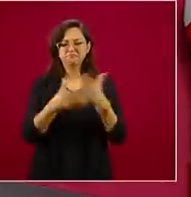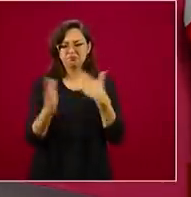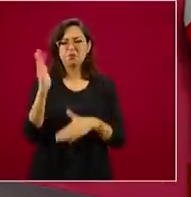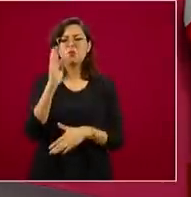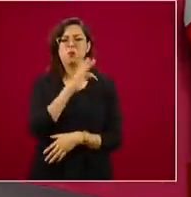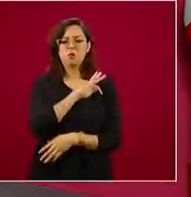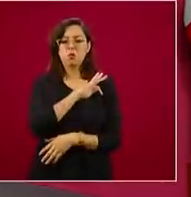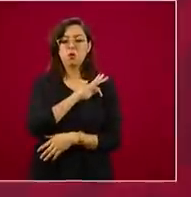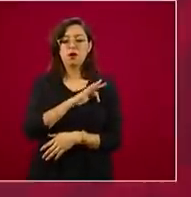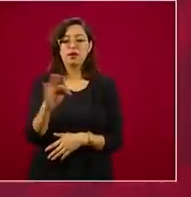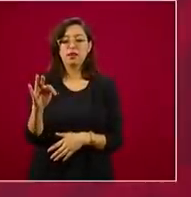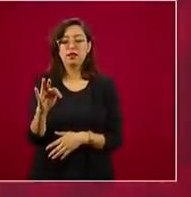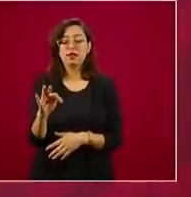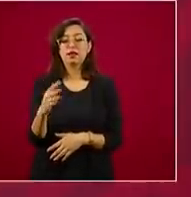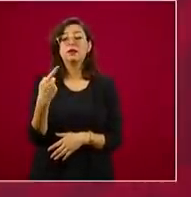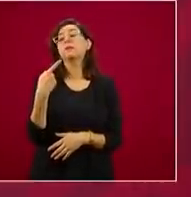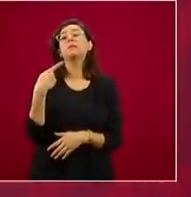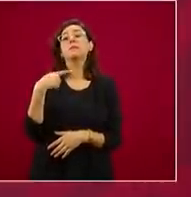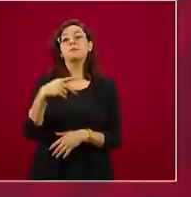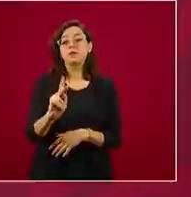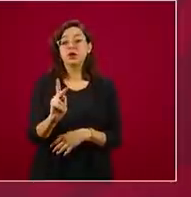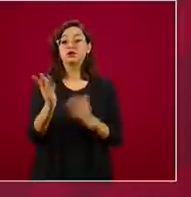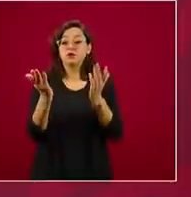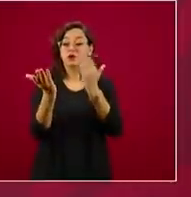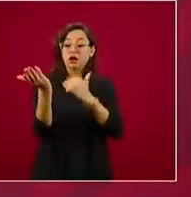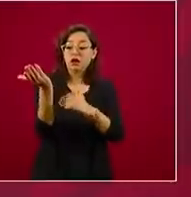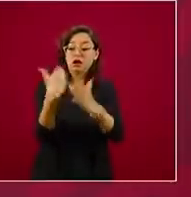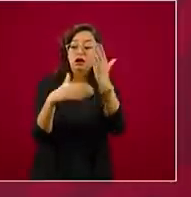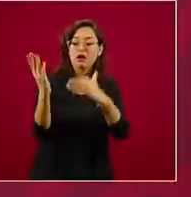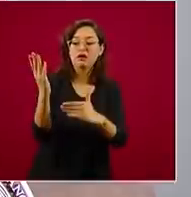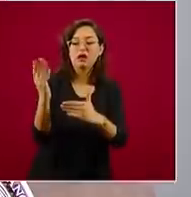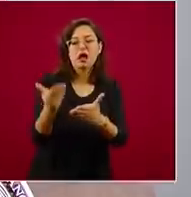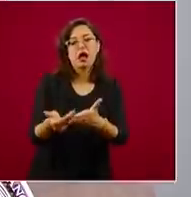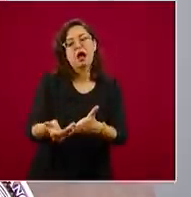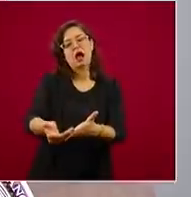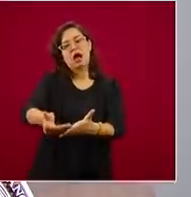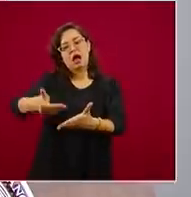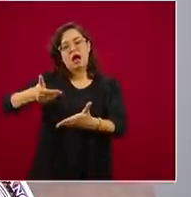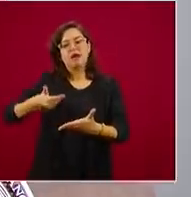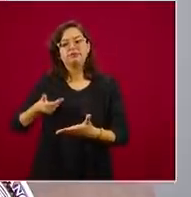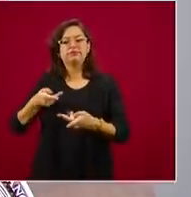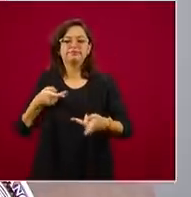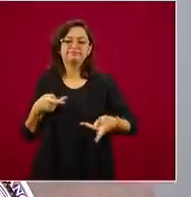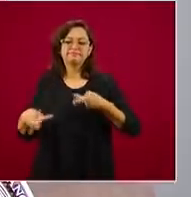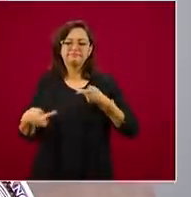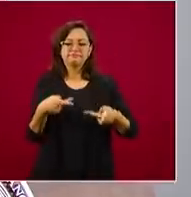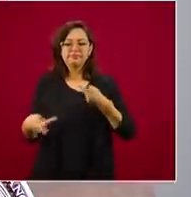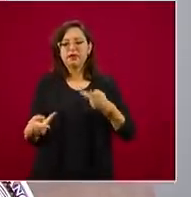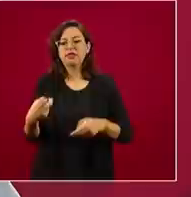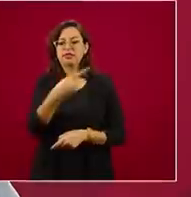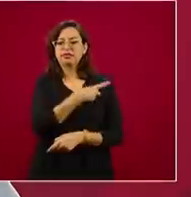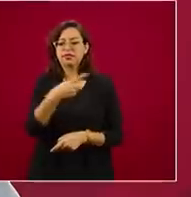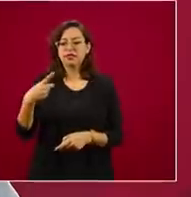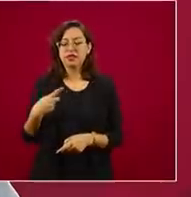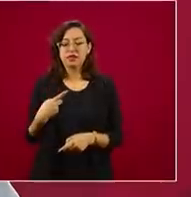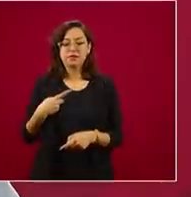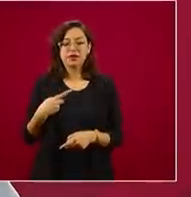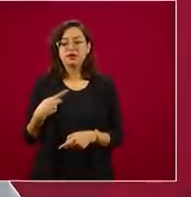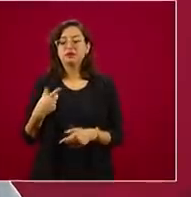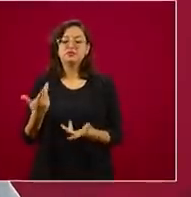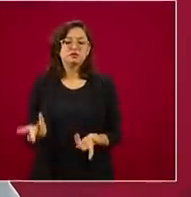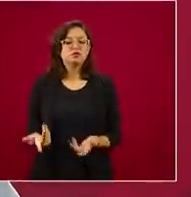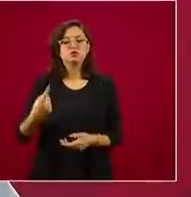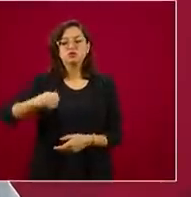lograrlo debemos estar preparados, hemos estado haciendo como en las otras etapas,